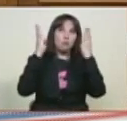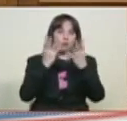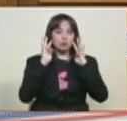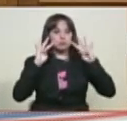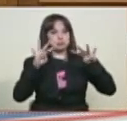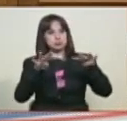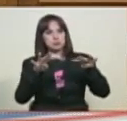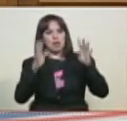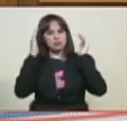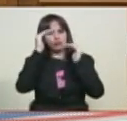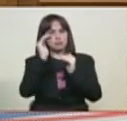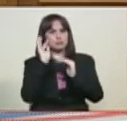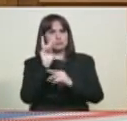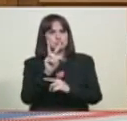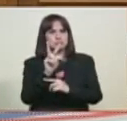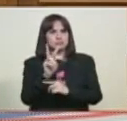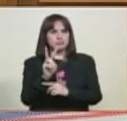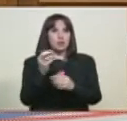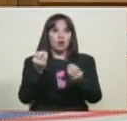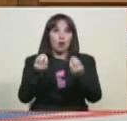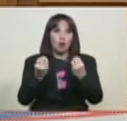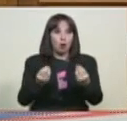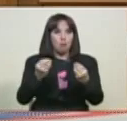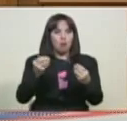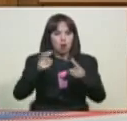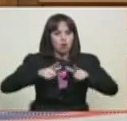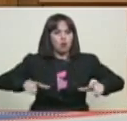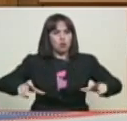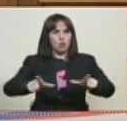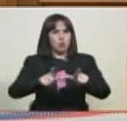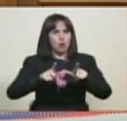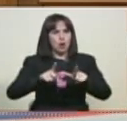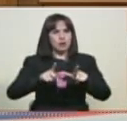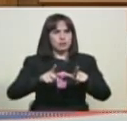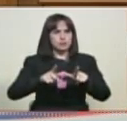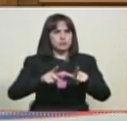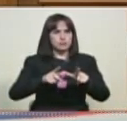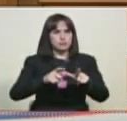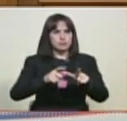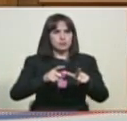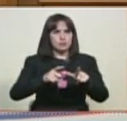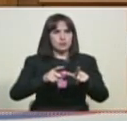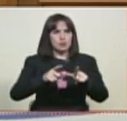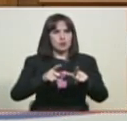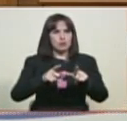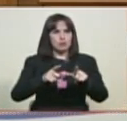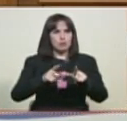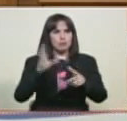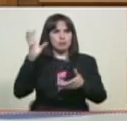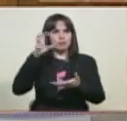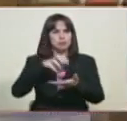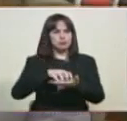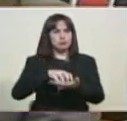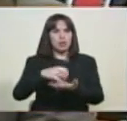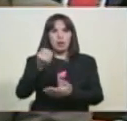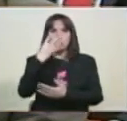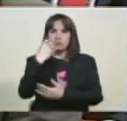ven. Estamos desde el Salón Ayacucho del Palacio Presidencial de